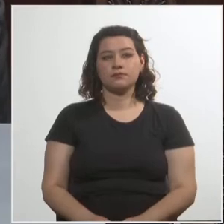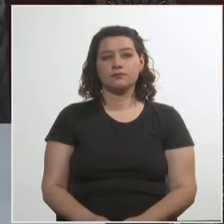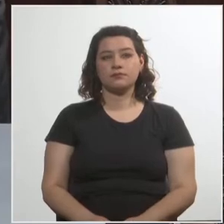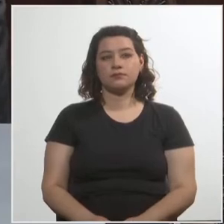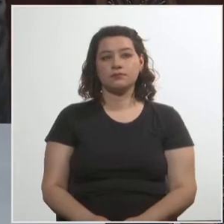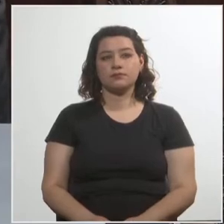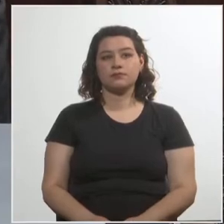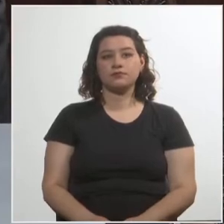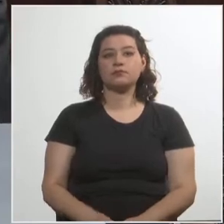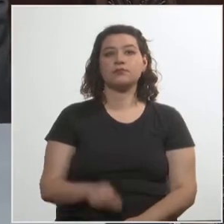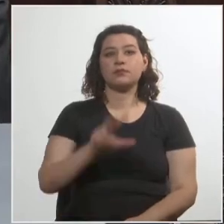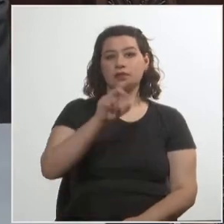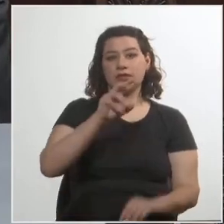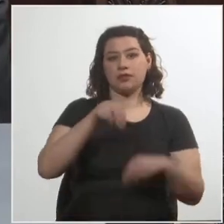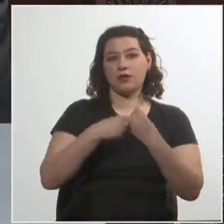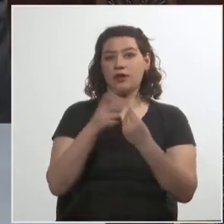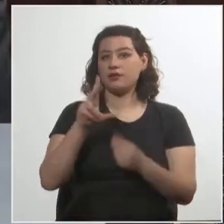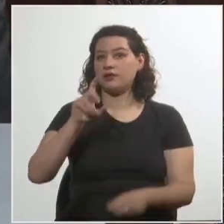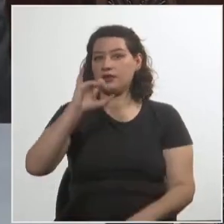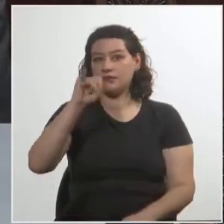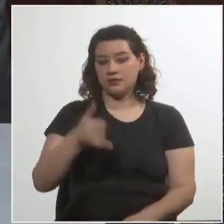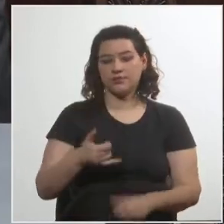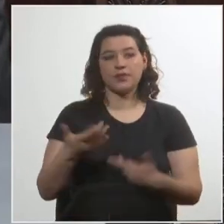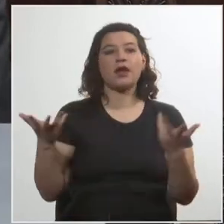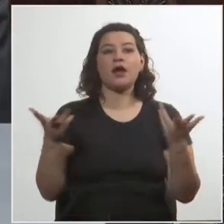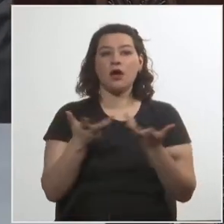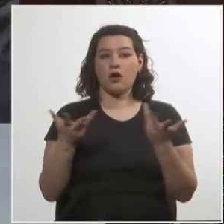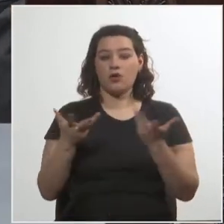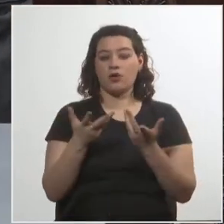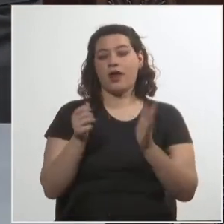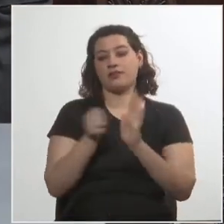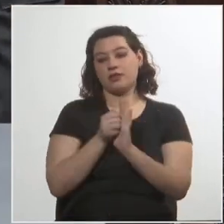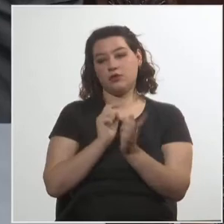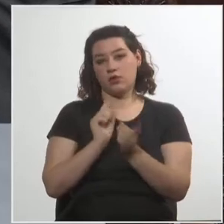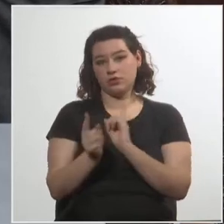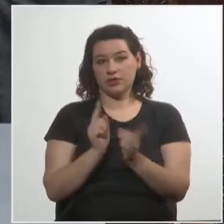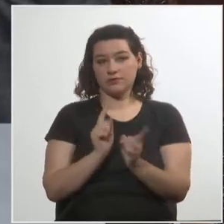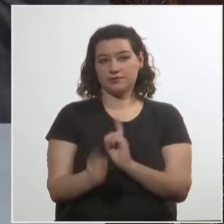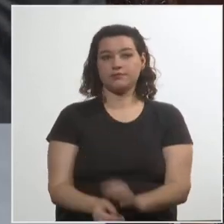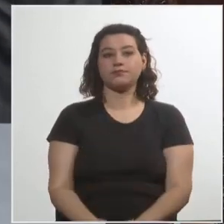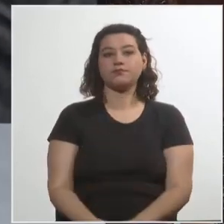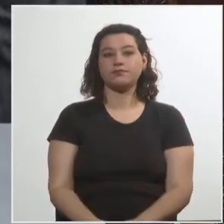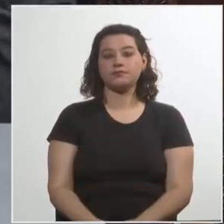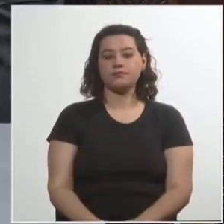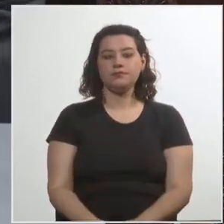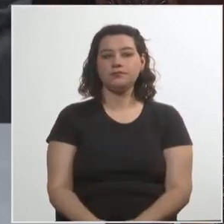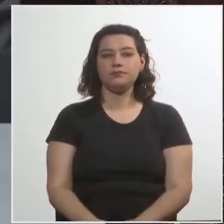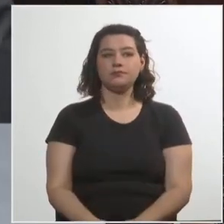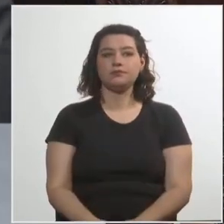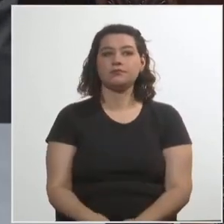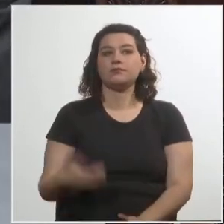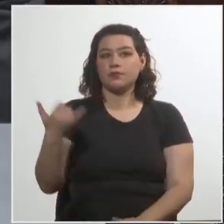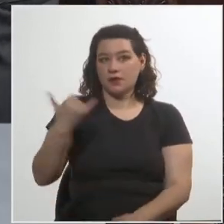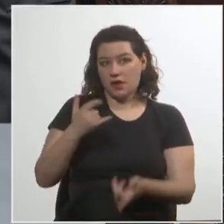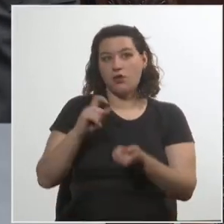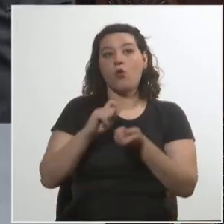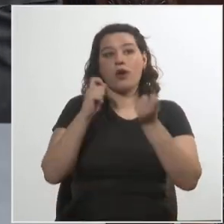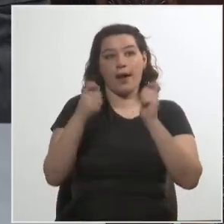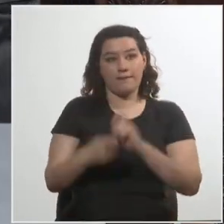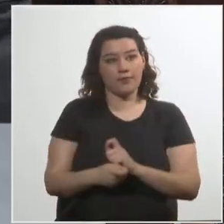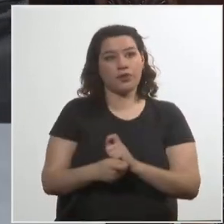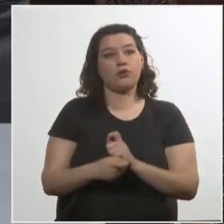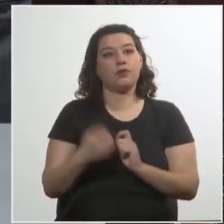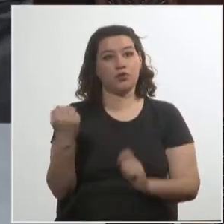30 en 30 afirmativo ahora pasaríamos al 11 que hay este un cambio